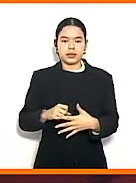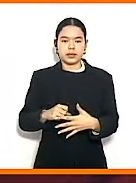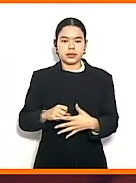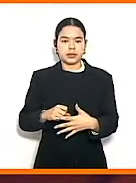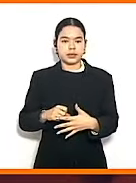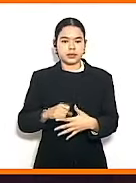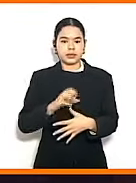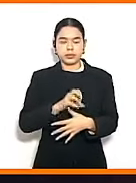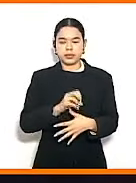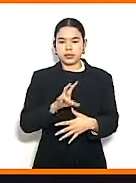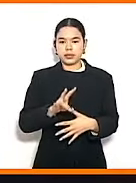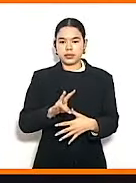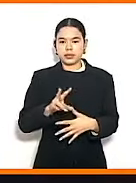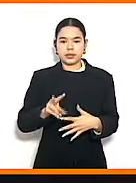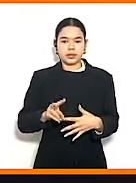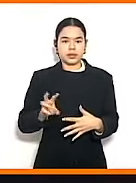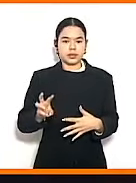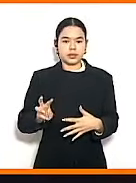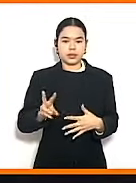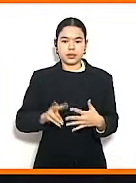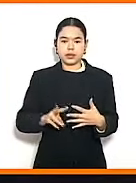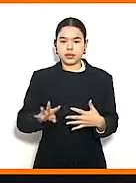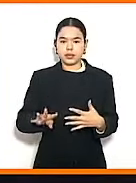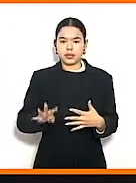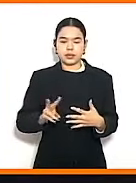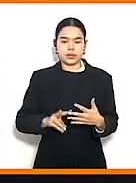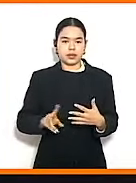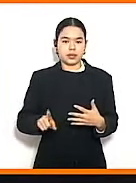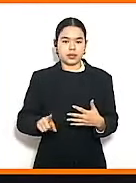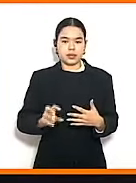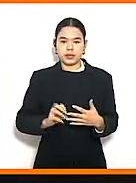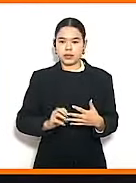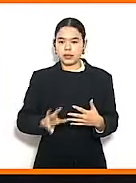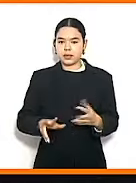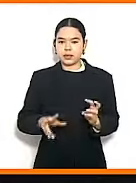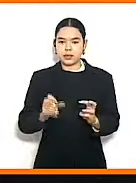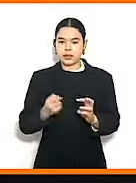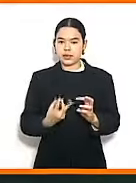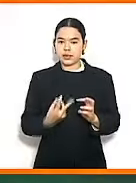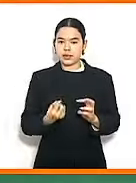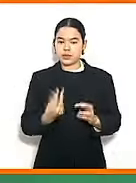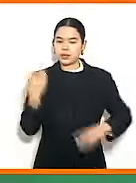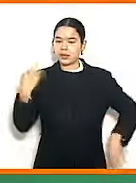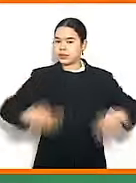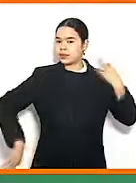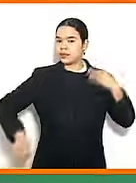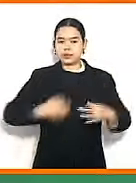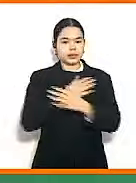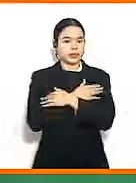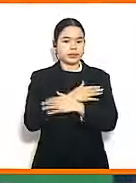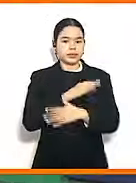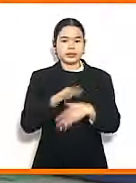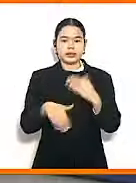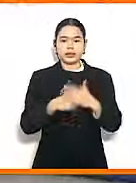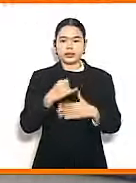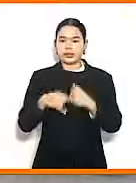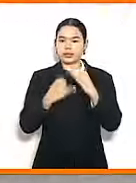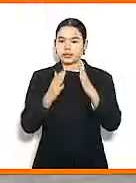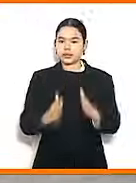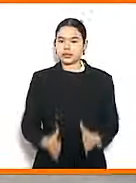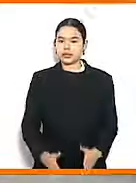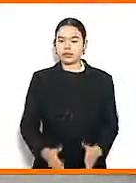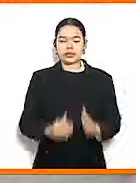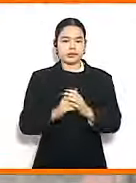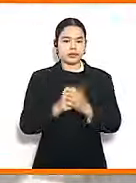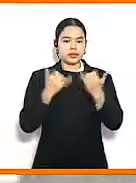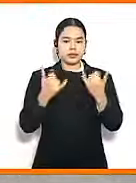07, 26, 24, 21, 03 y 12. Muchas felicidades a cada uno de nuestros